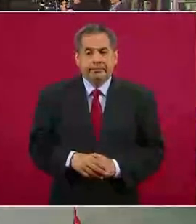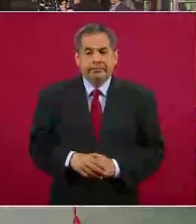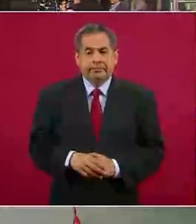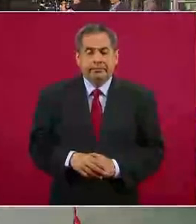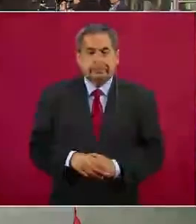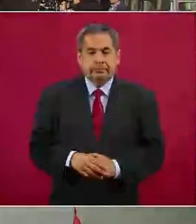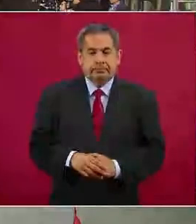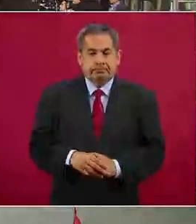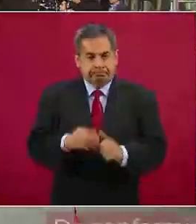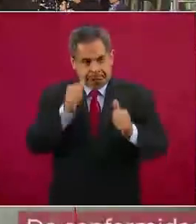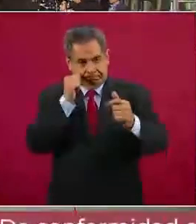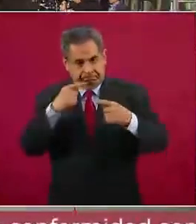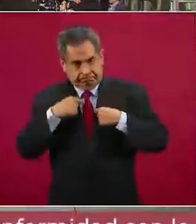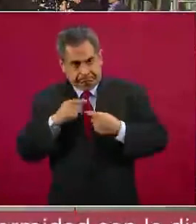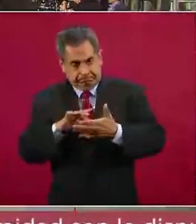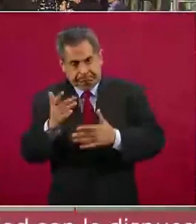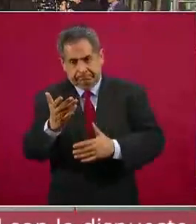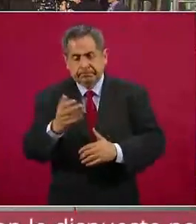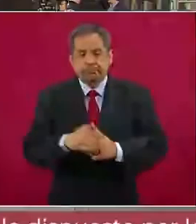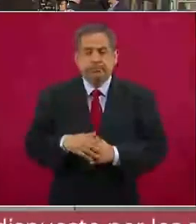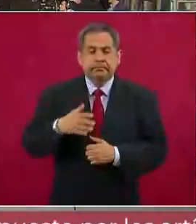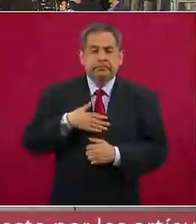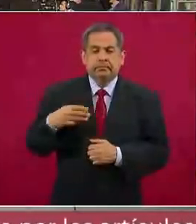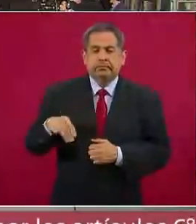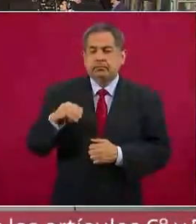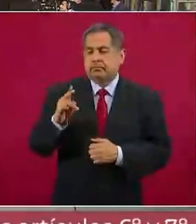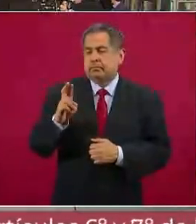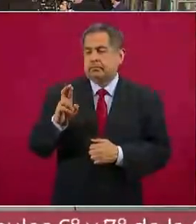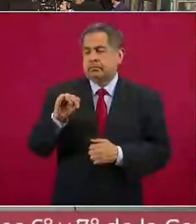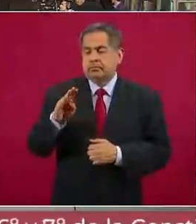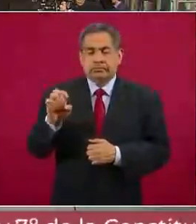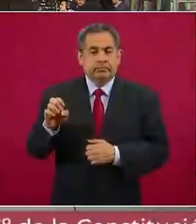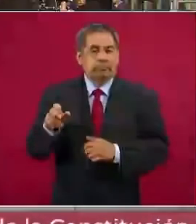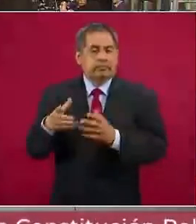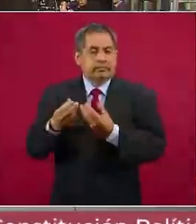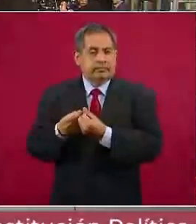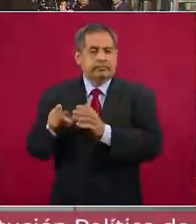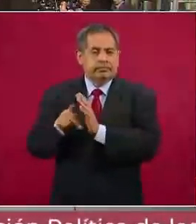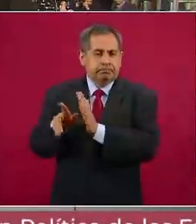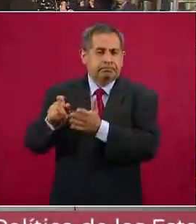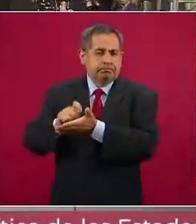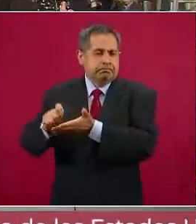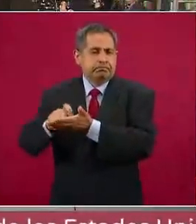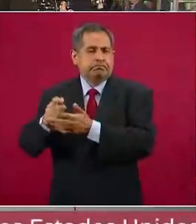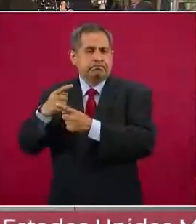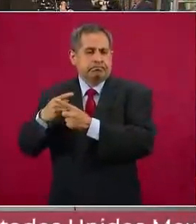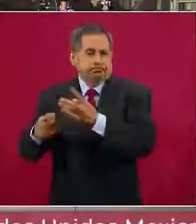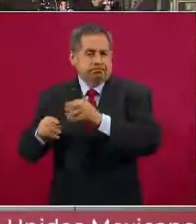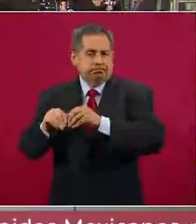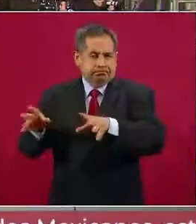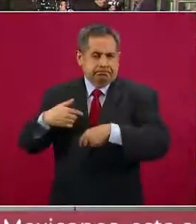Gracias por la atención, presidente. Mirza Uribe, Gaceta del Aire Radio, prensa escrita y digital.